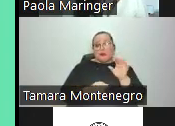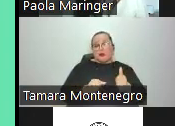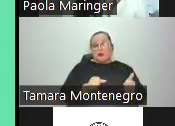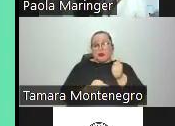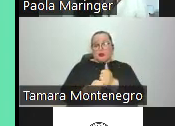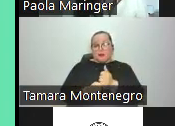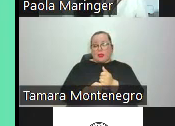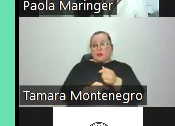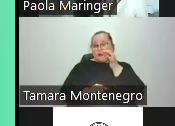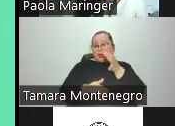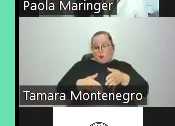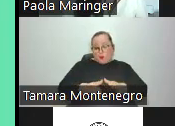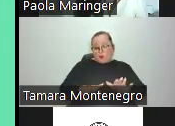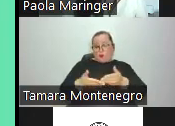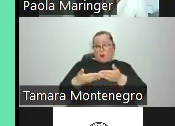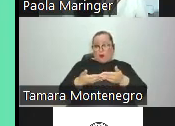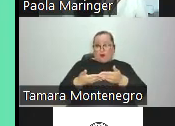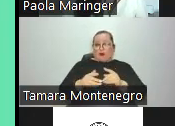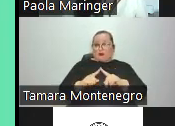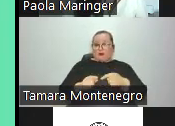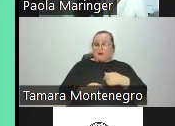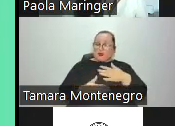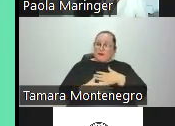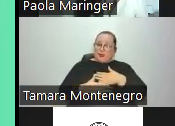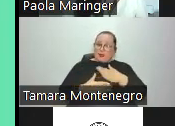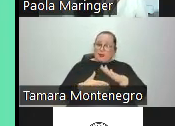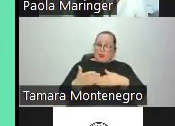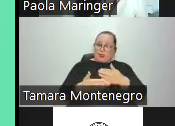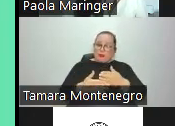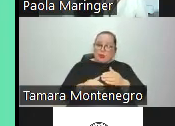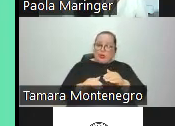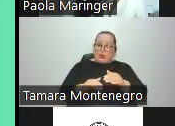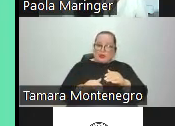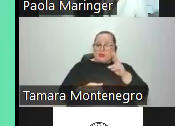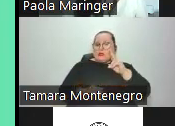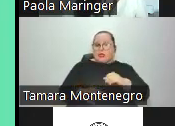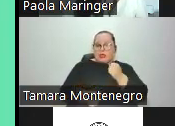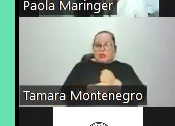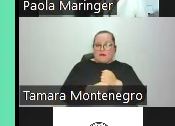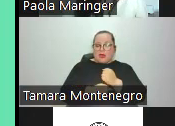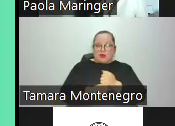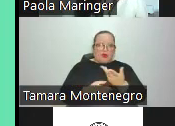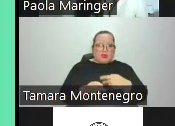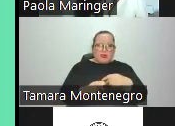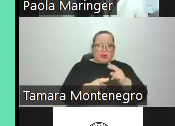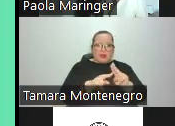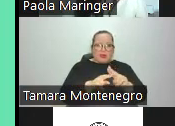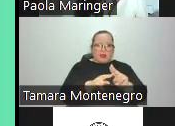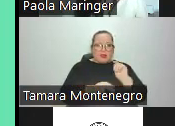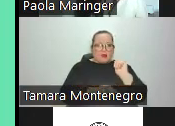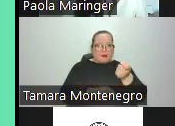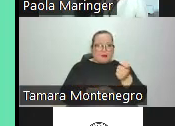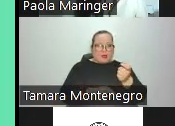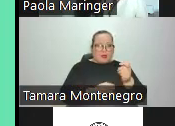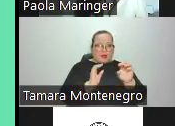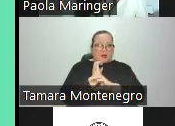postnatal y yo también tengo el miedo de que yo voy a quedar sin trabajo y cómo lo voy a hacer para pagar mi carrera. Y